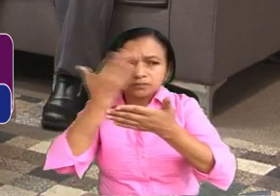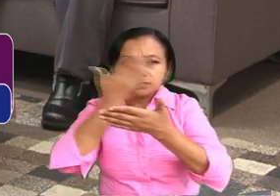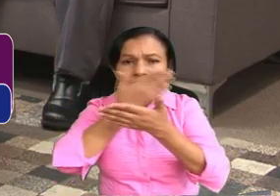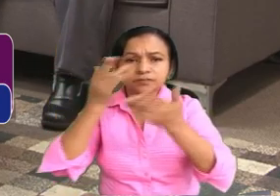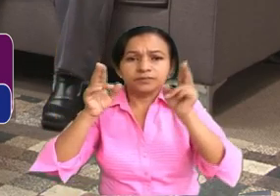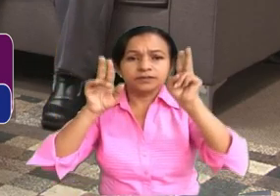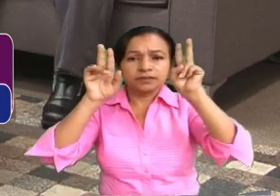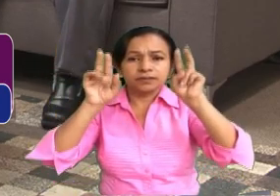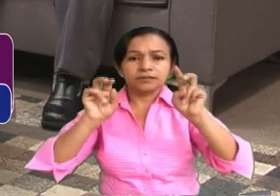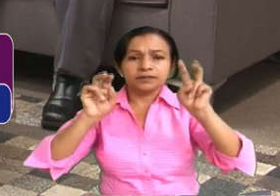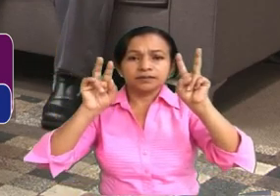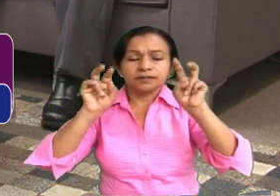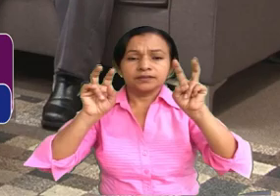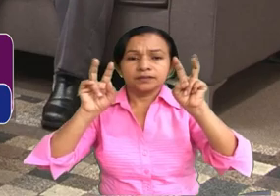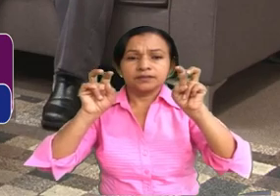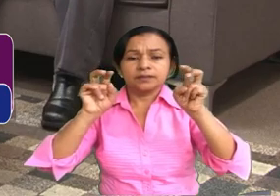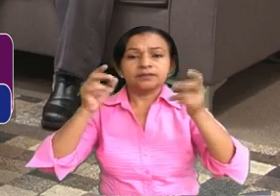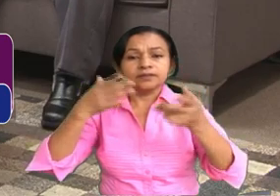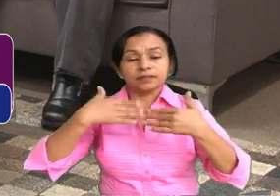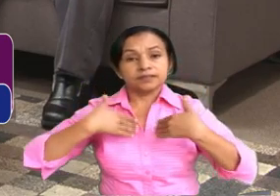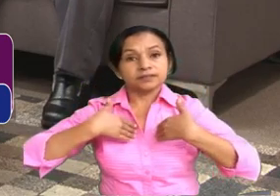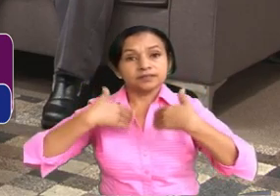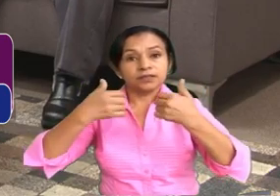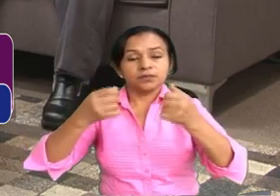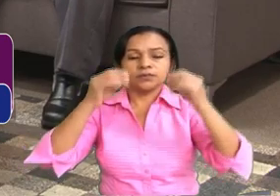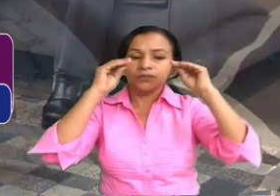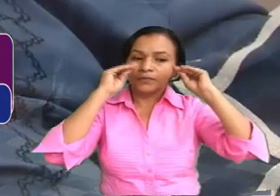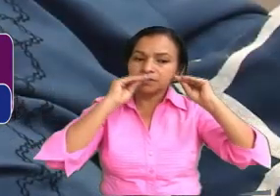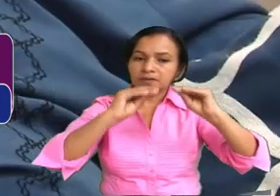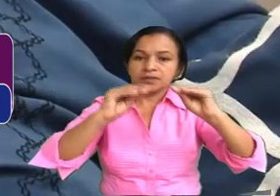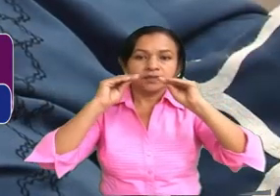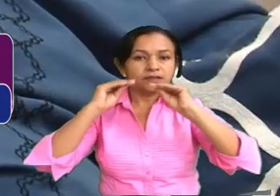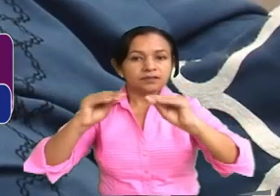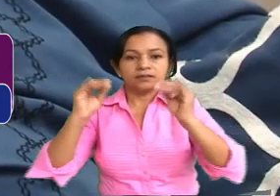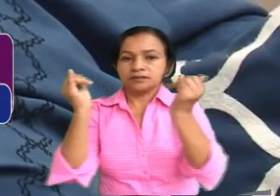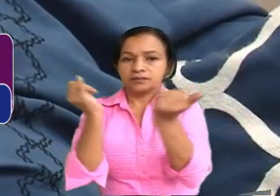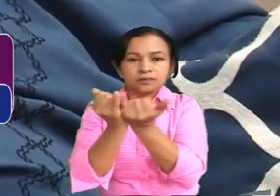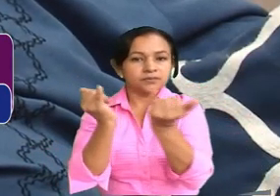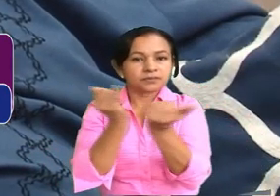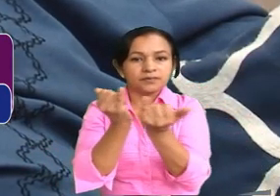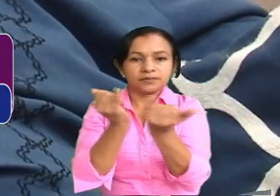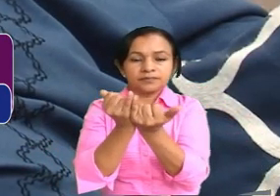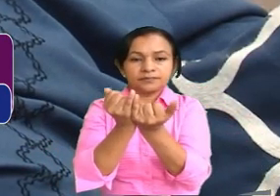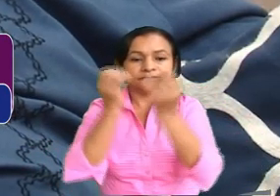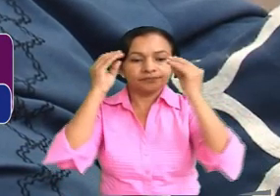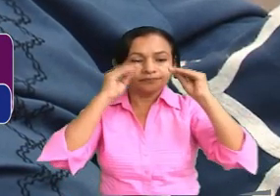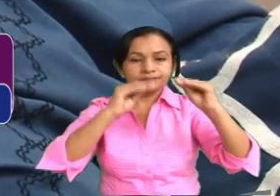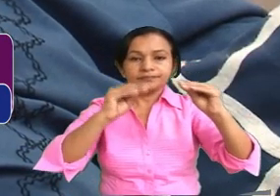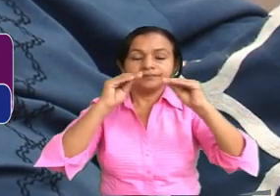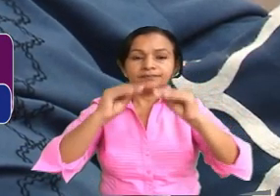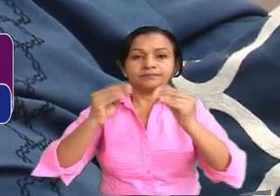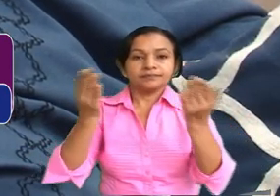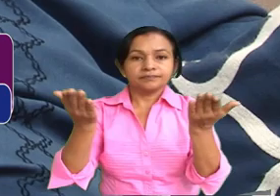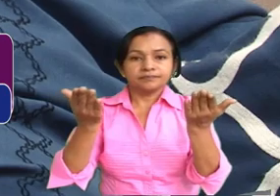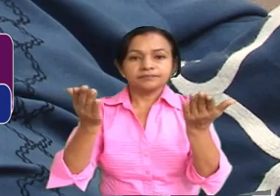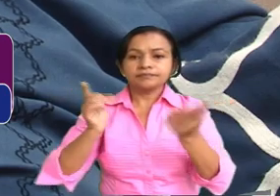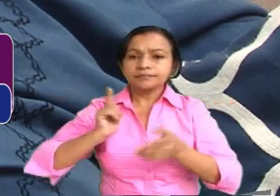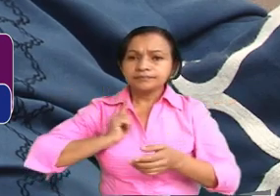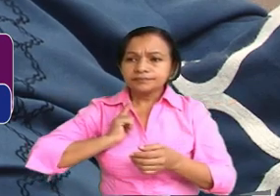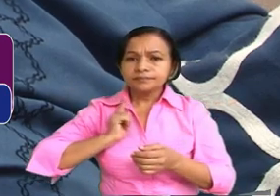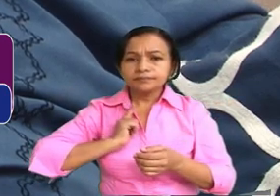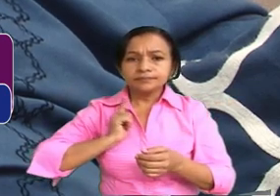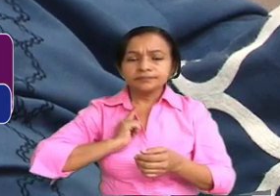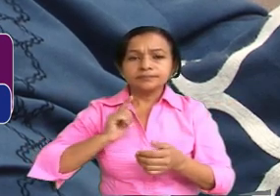aspecto de salud. Y si es en educación, igual. En educación, ¿qué es lo que tenemos